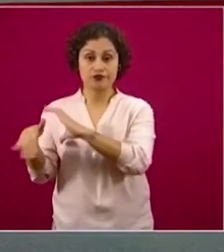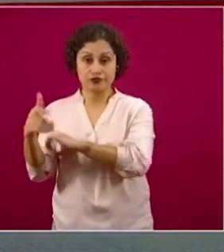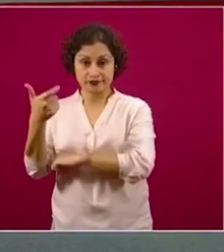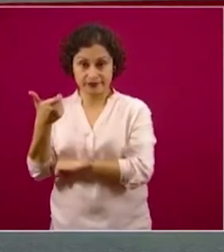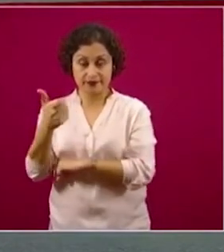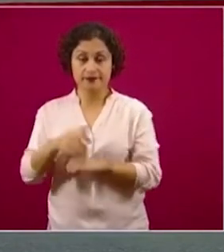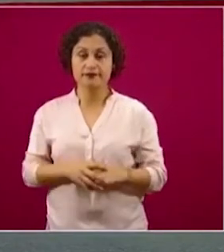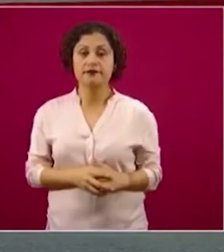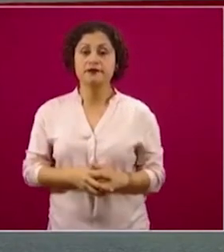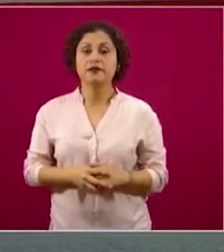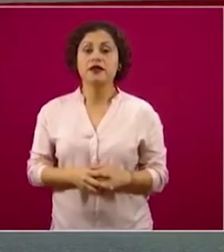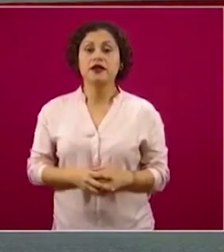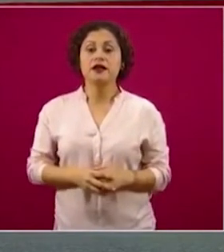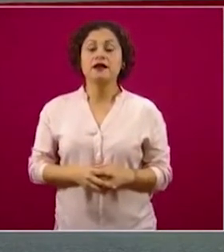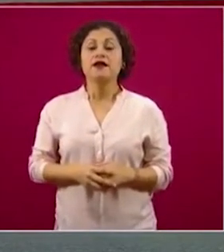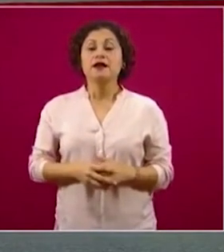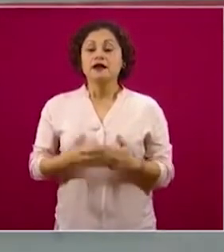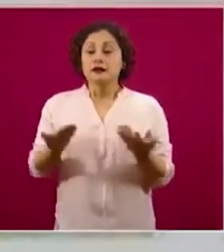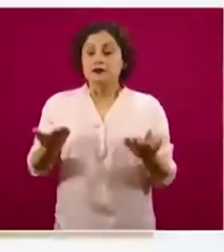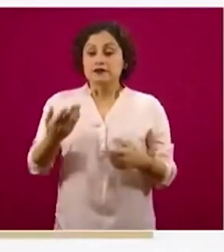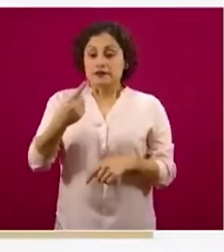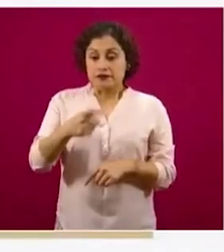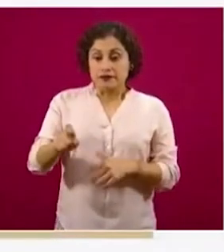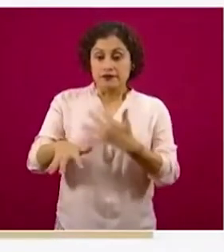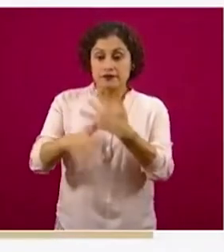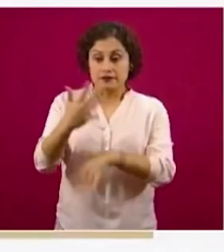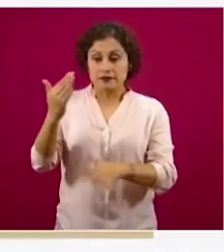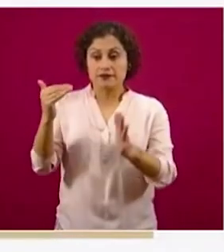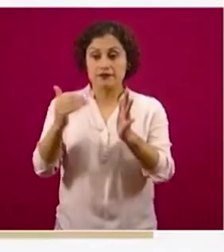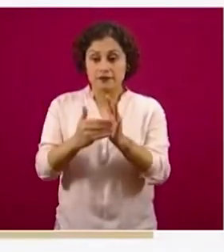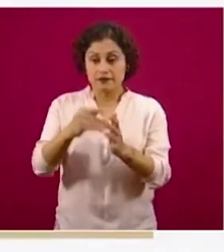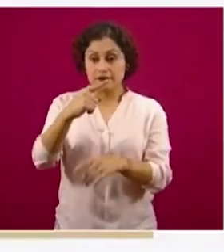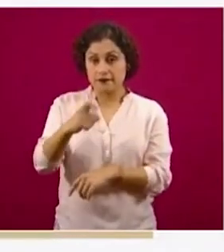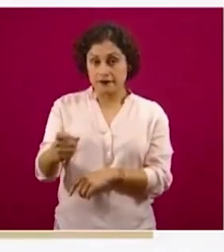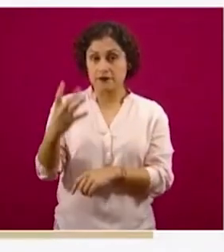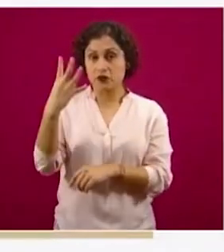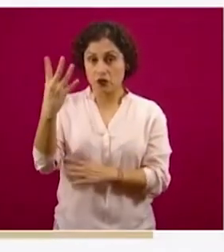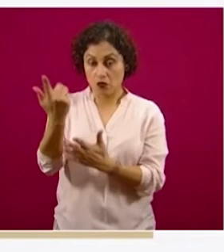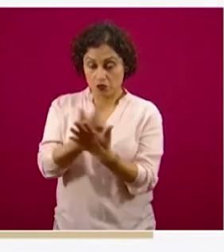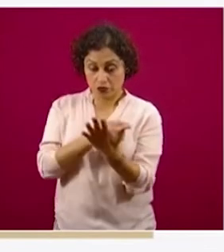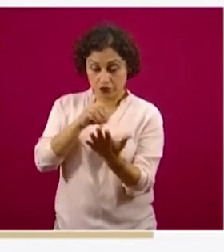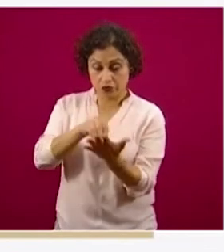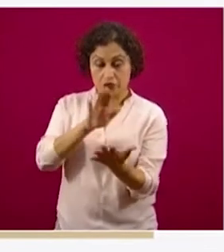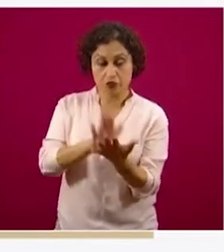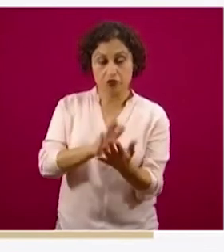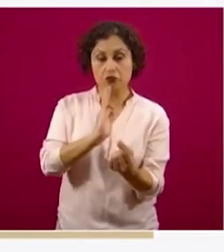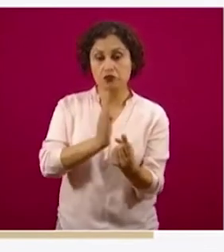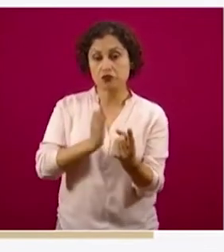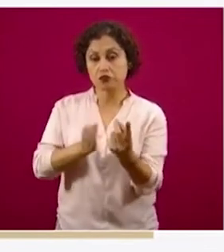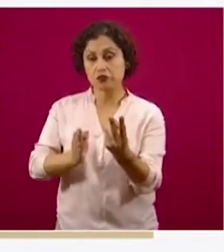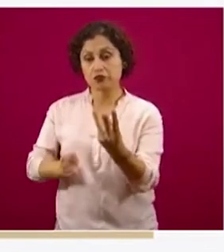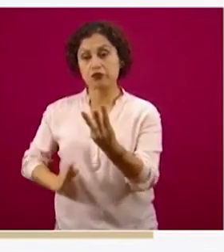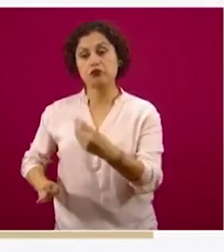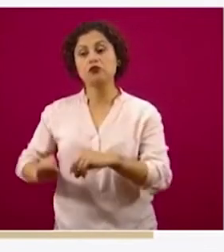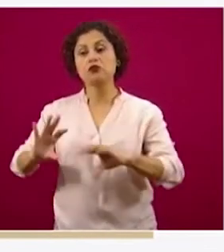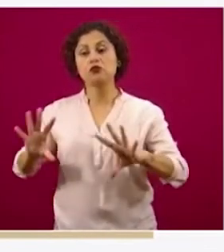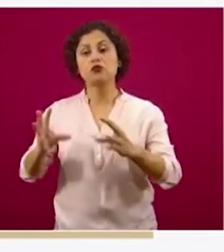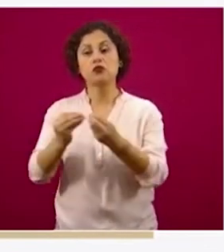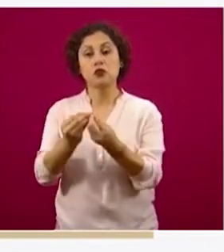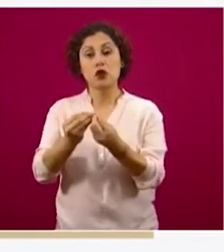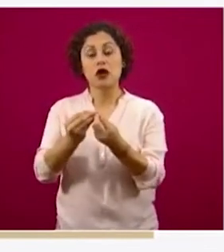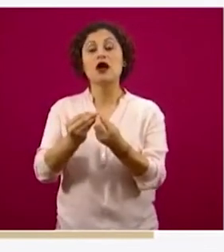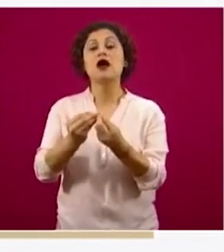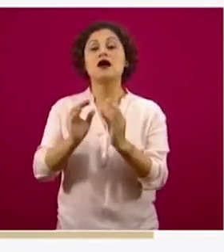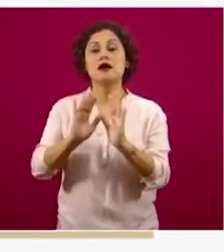ayer de estos 115 mil 104 cómo han ido evolucionado cuando han ido creciendo el total de los que ya se